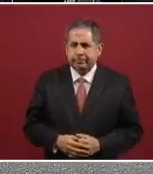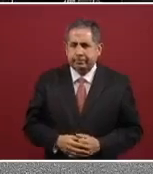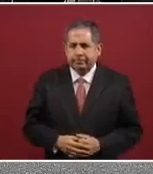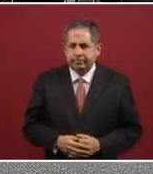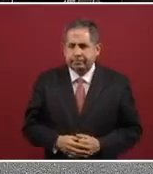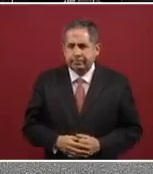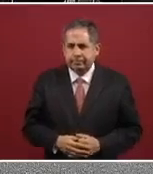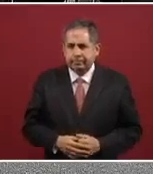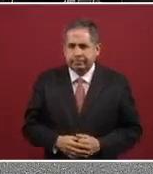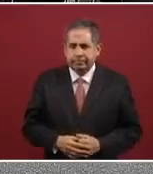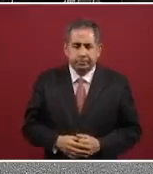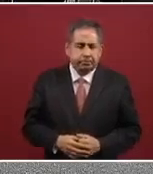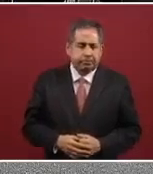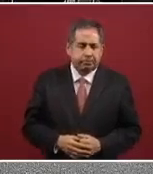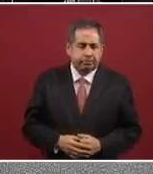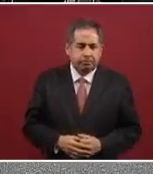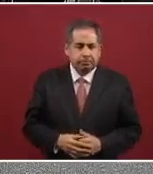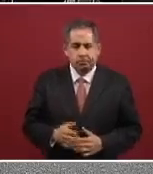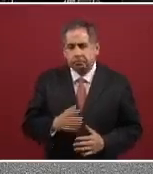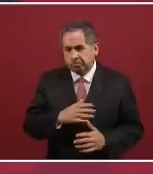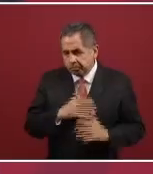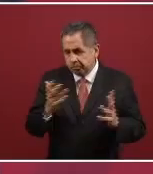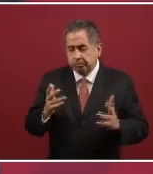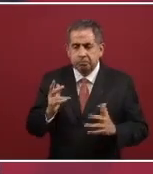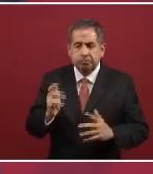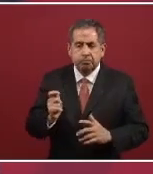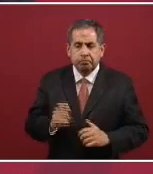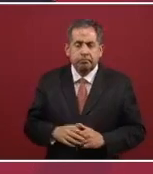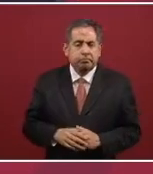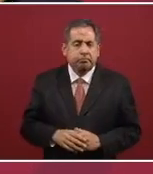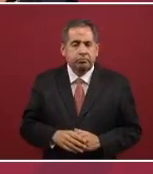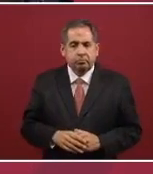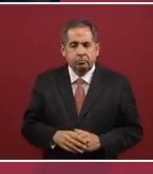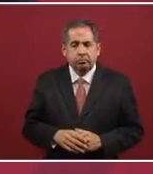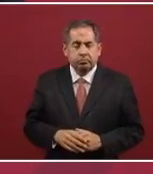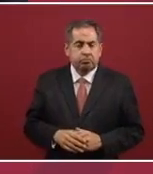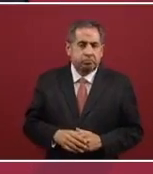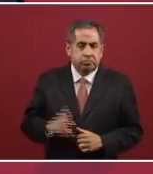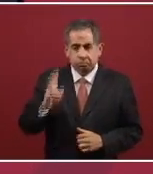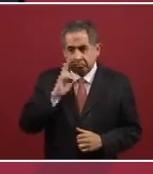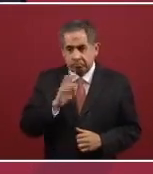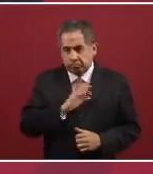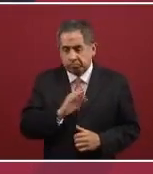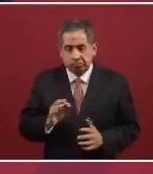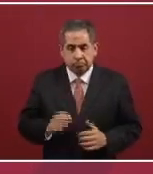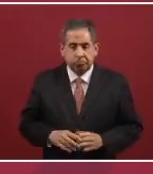bueno, en ese caso se podría